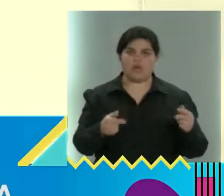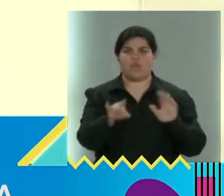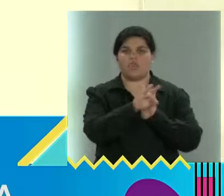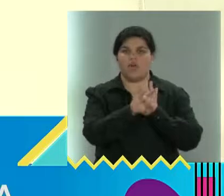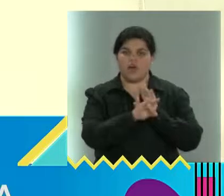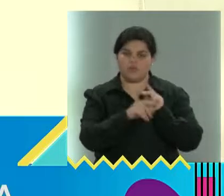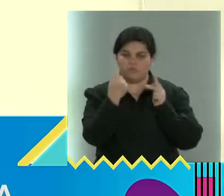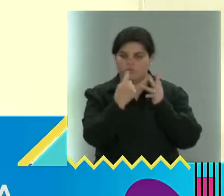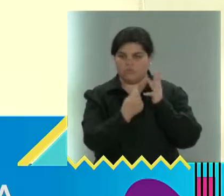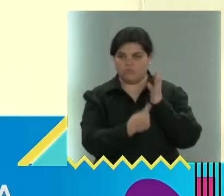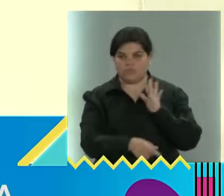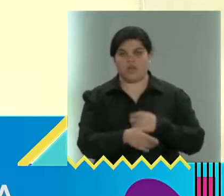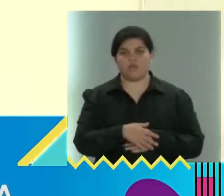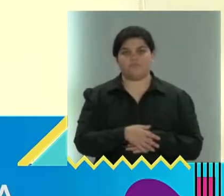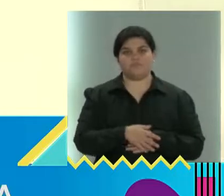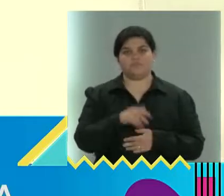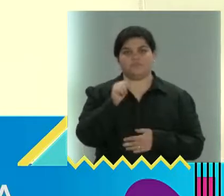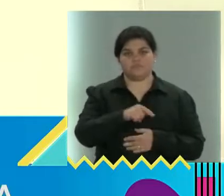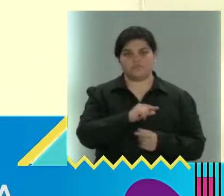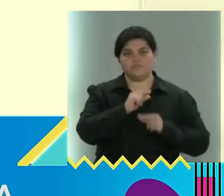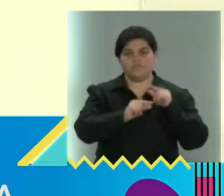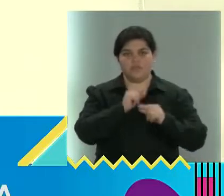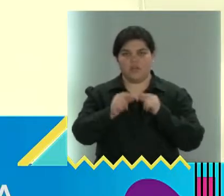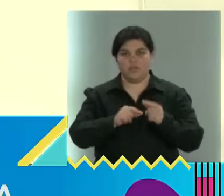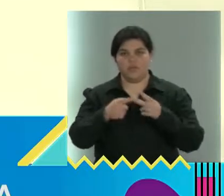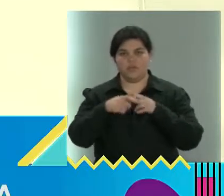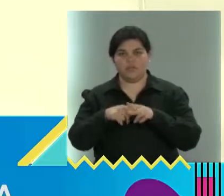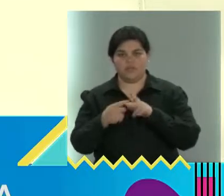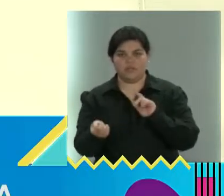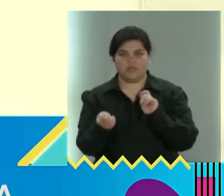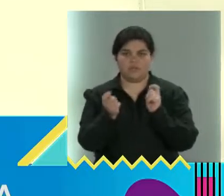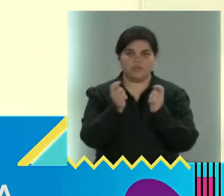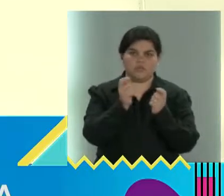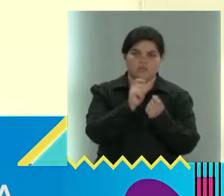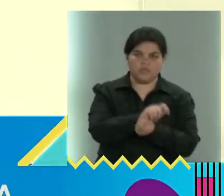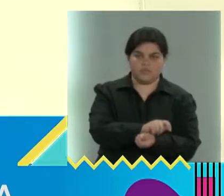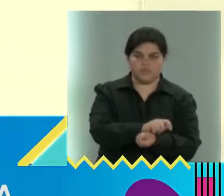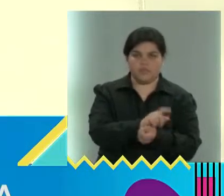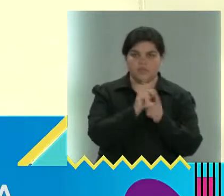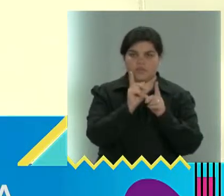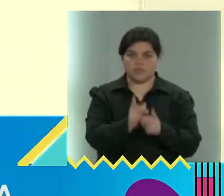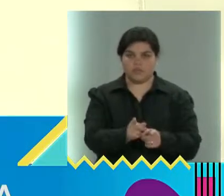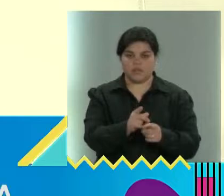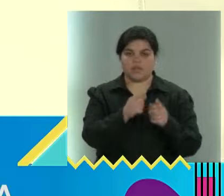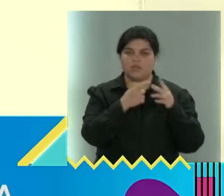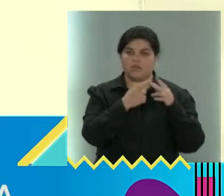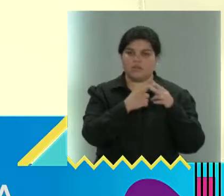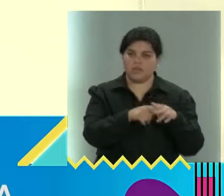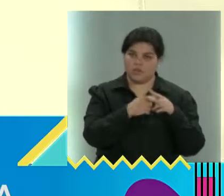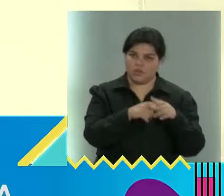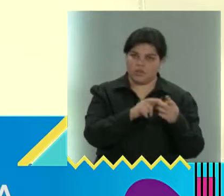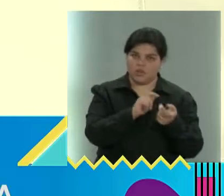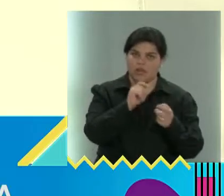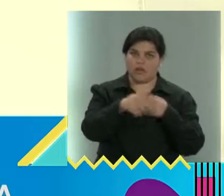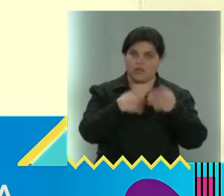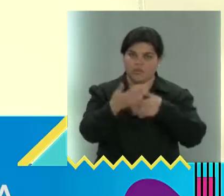demás cuestiones, que va a ir reemplazando la tecnología poco a poco, pero también la tecnología va a hacer que sean